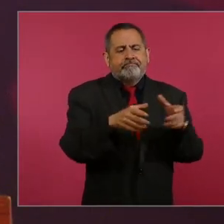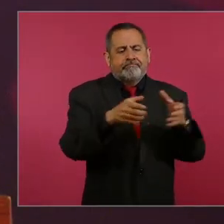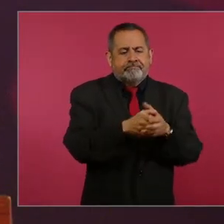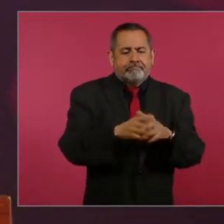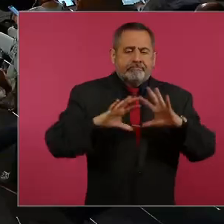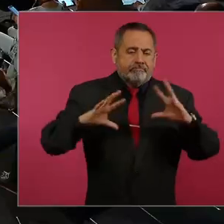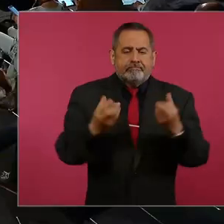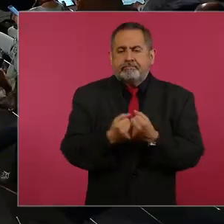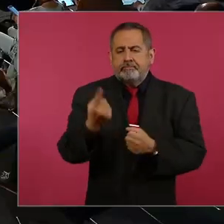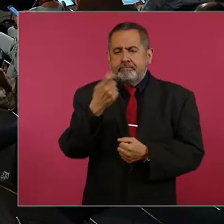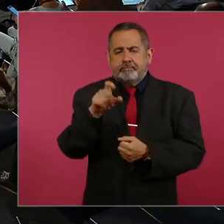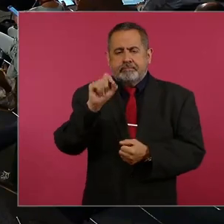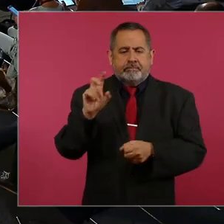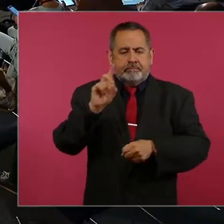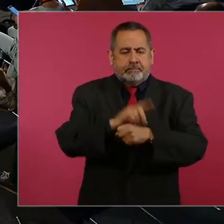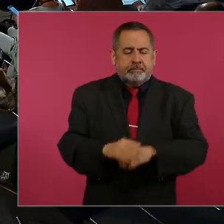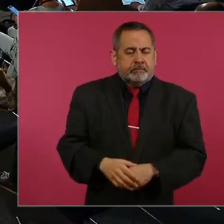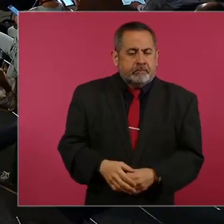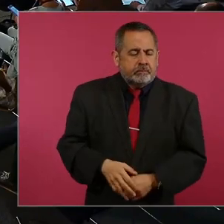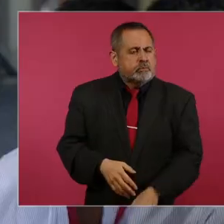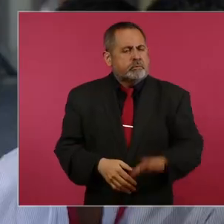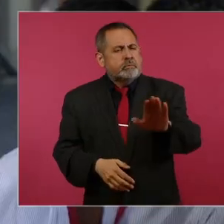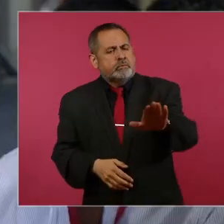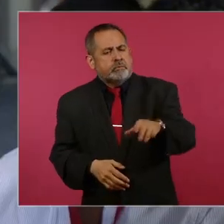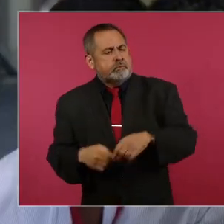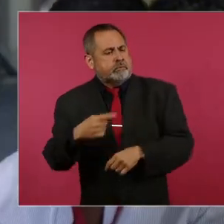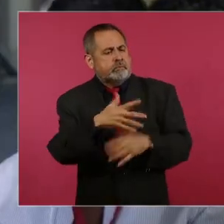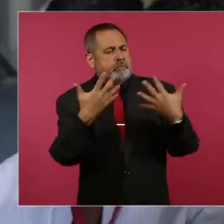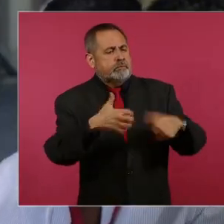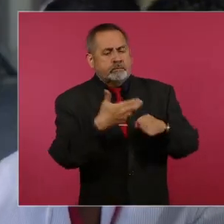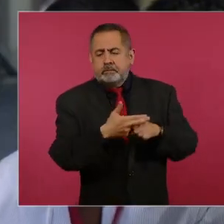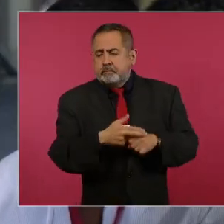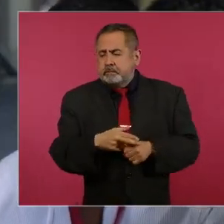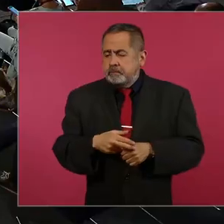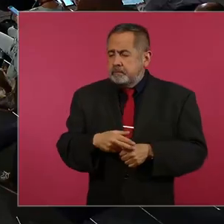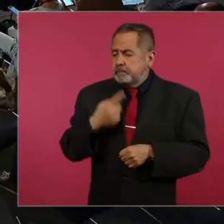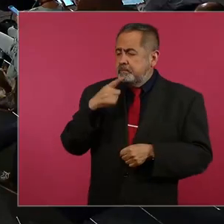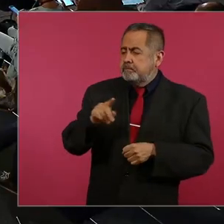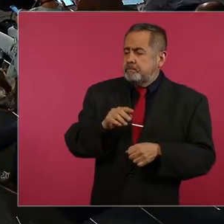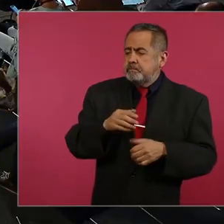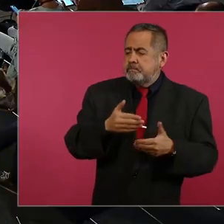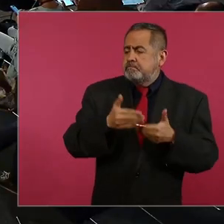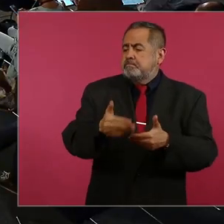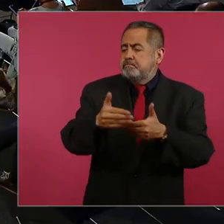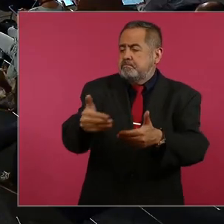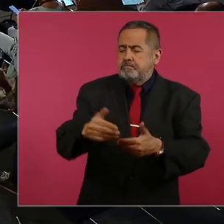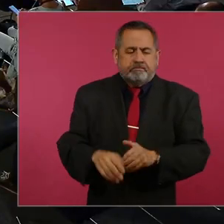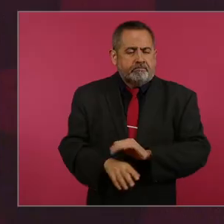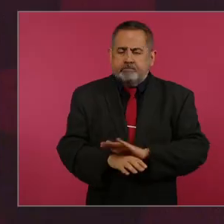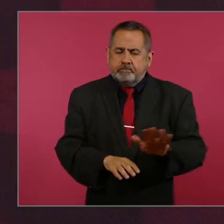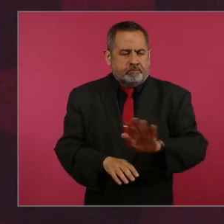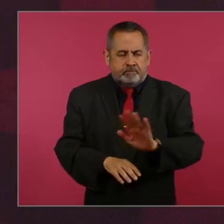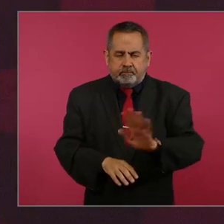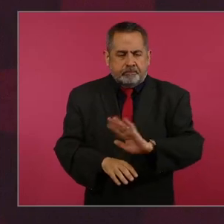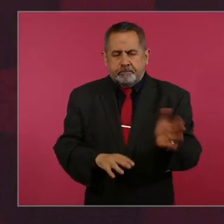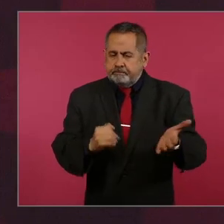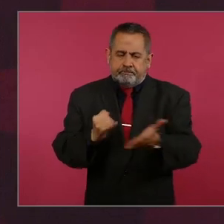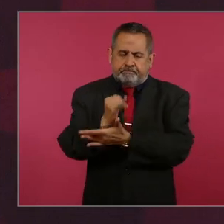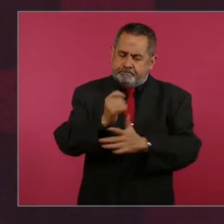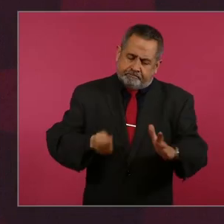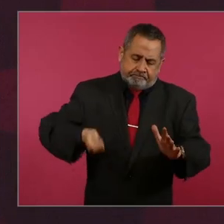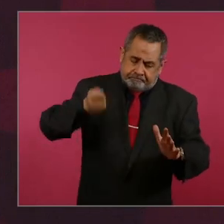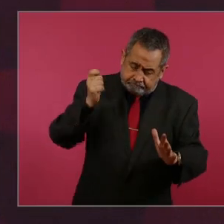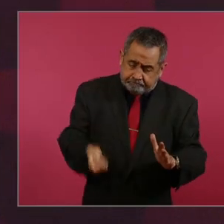120 días. ¿Ya no había posibilidad de que sean para la empresa o las empresas? No, ya son resoluciones que ya son con carácter